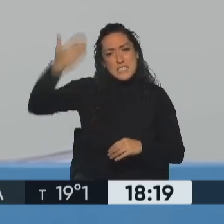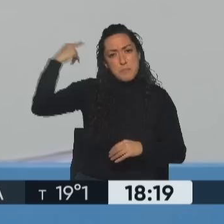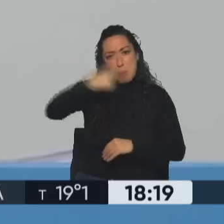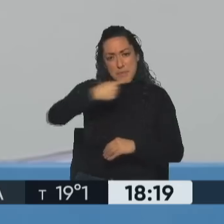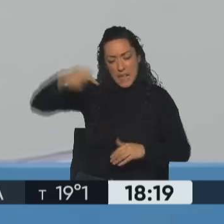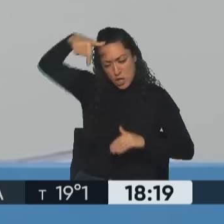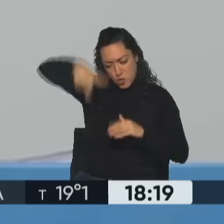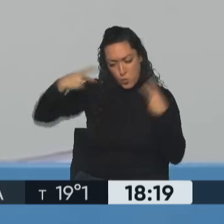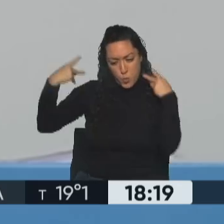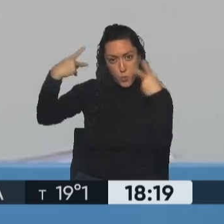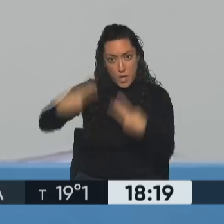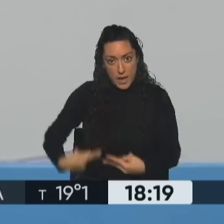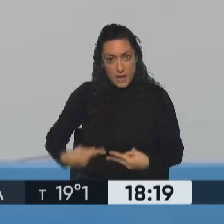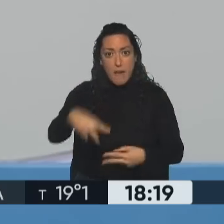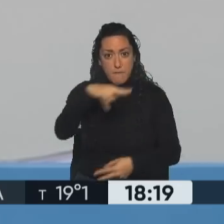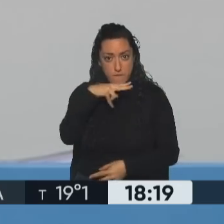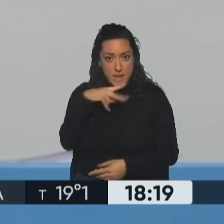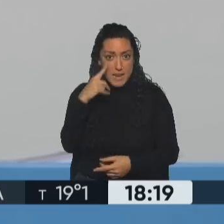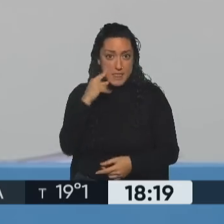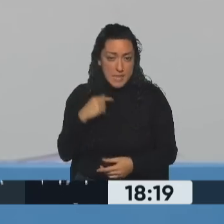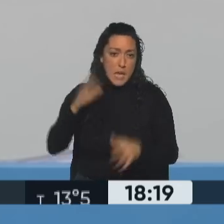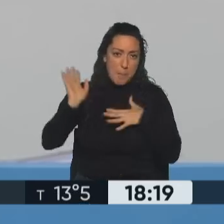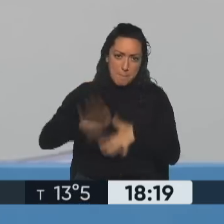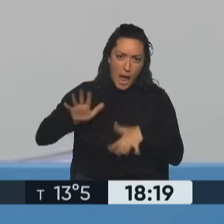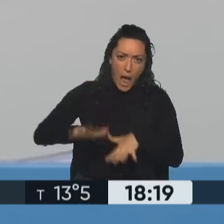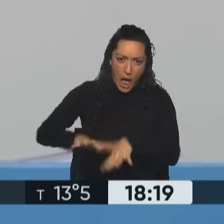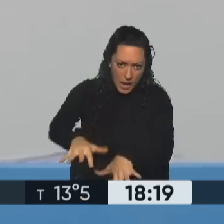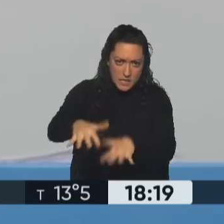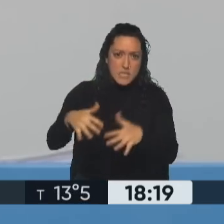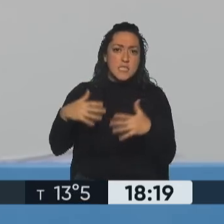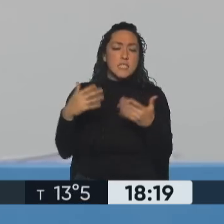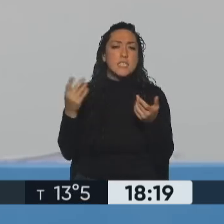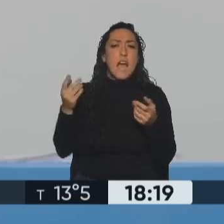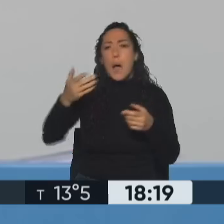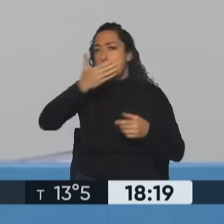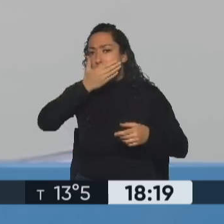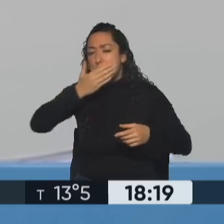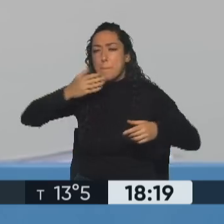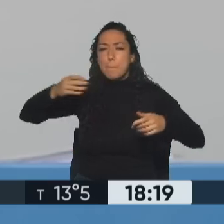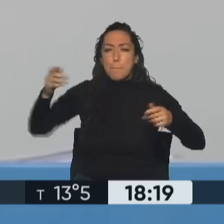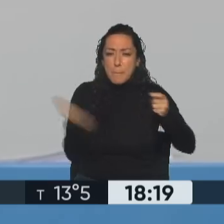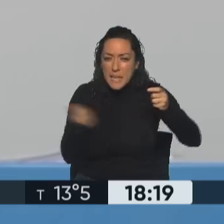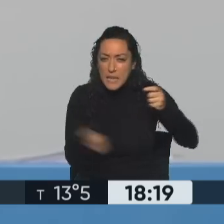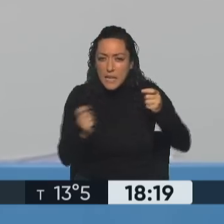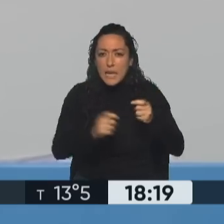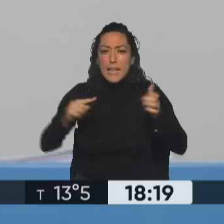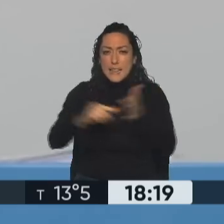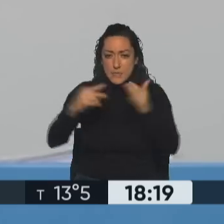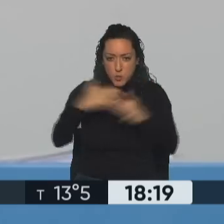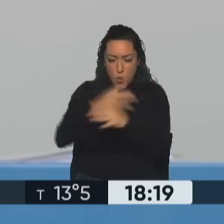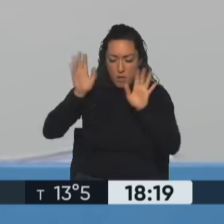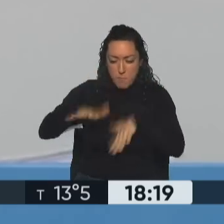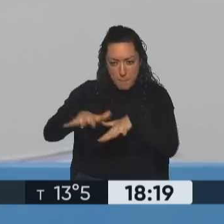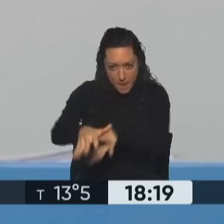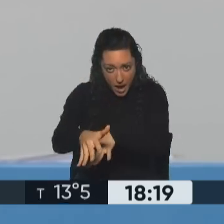al sur, bueno, estaba el viernes en el sur, que hubo una gran marcha de piquetes en la ciudad. Yo estoy segura